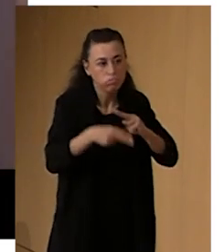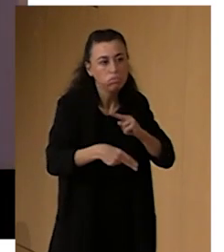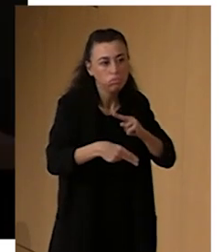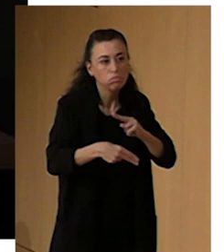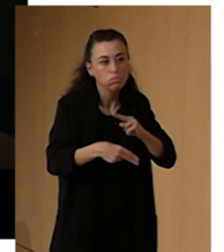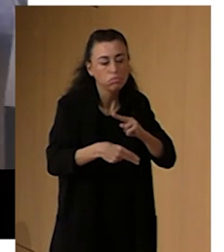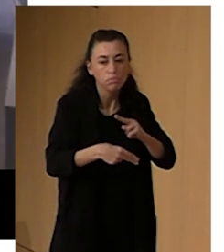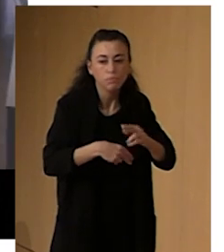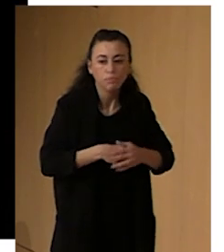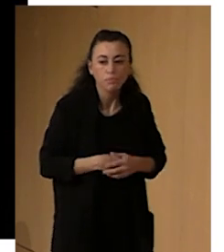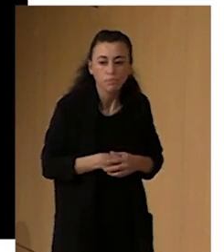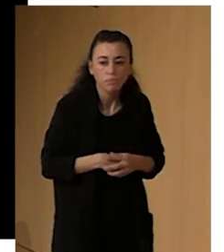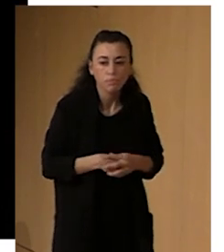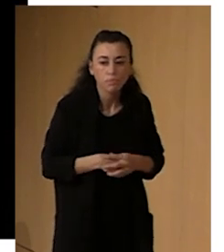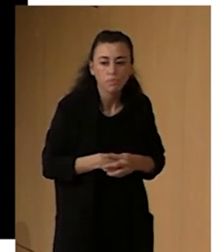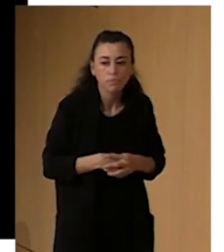no